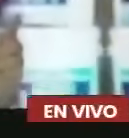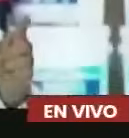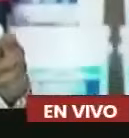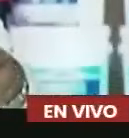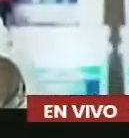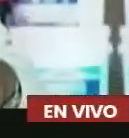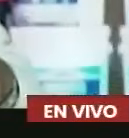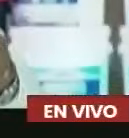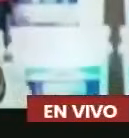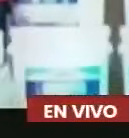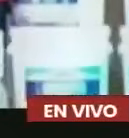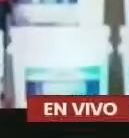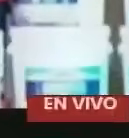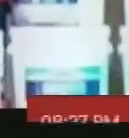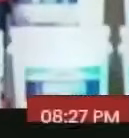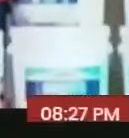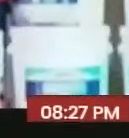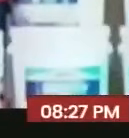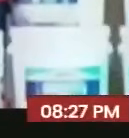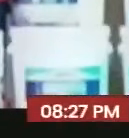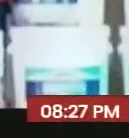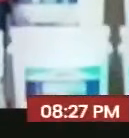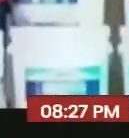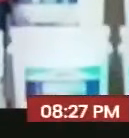trabajo. En segundo lugar,